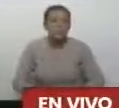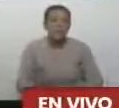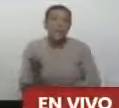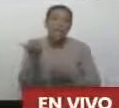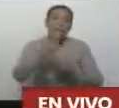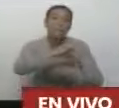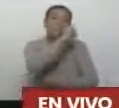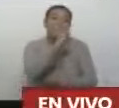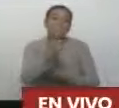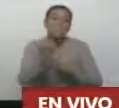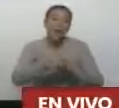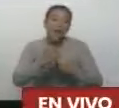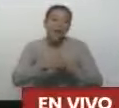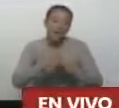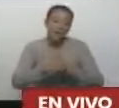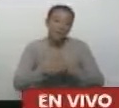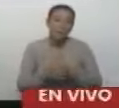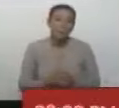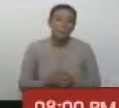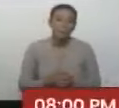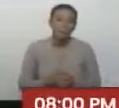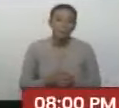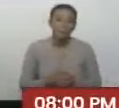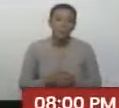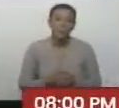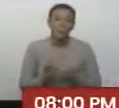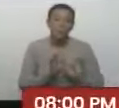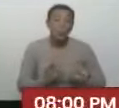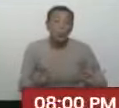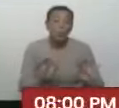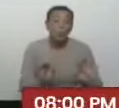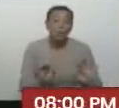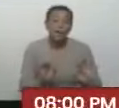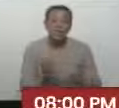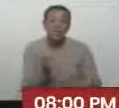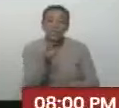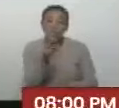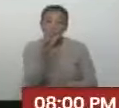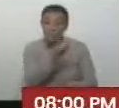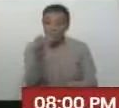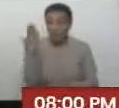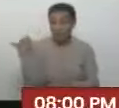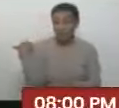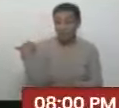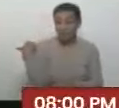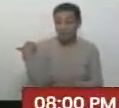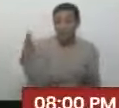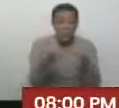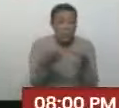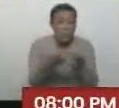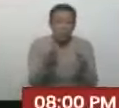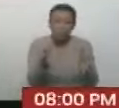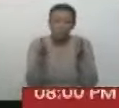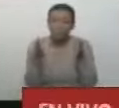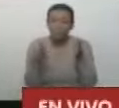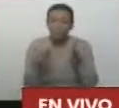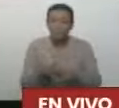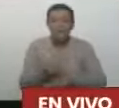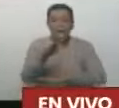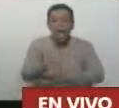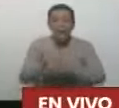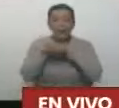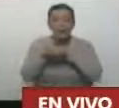Maracaibo. En Maracaibo. Bueno, aquí estuvieron unos muchachos de Maracaibo hace 2 semanas también, que tuvieron un premio en Australia,